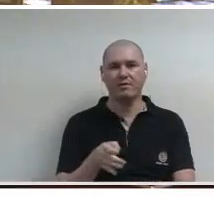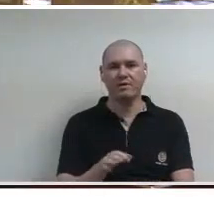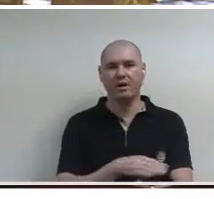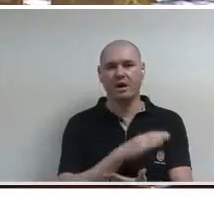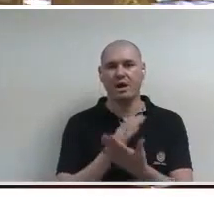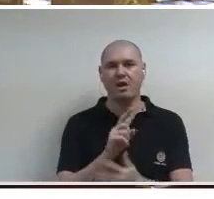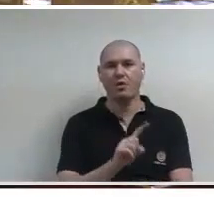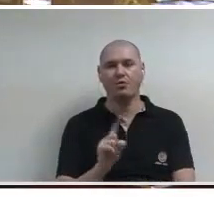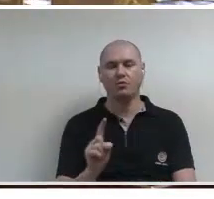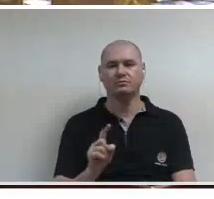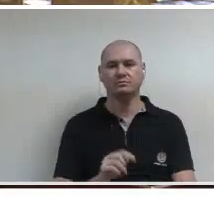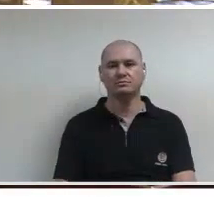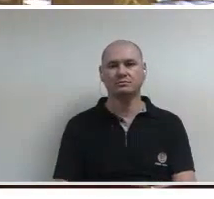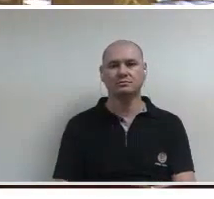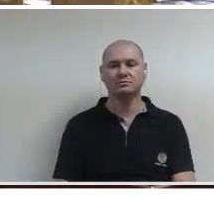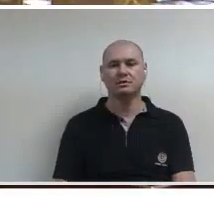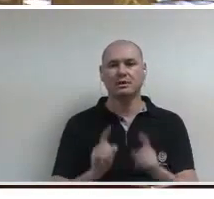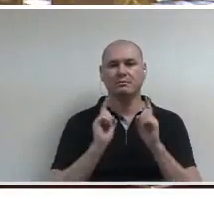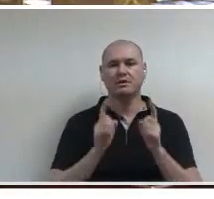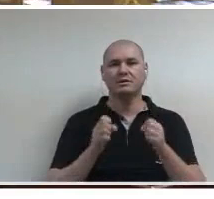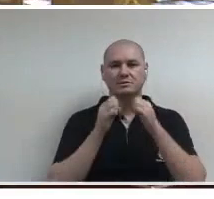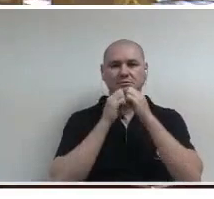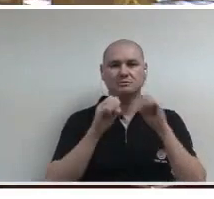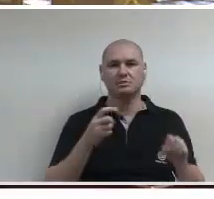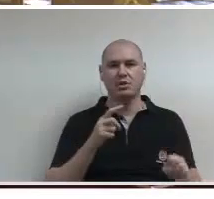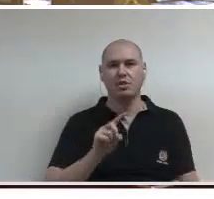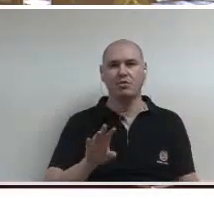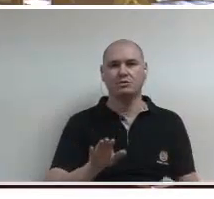asistente jurisdiccional, 2009-2011 PB,